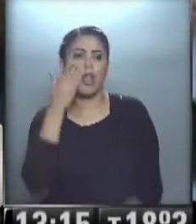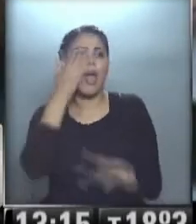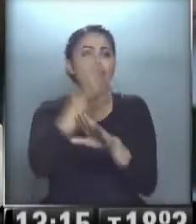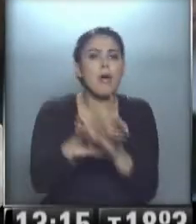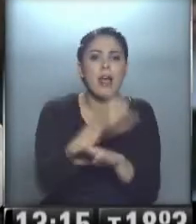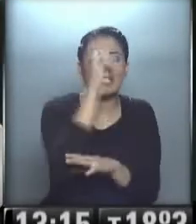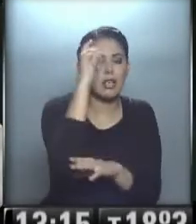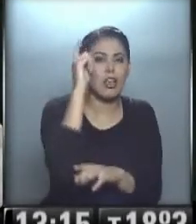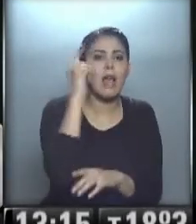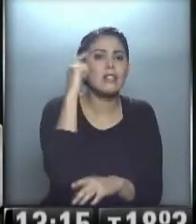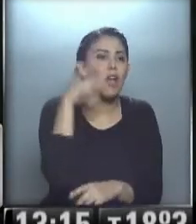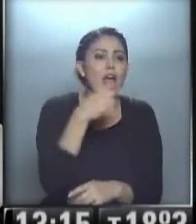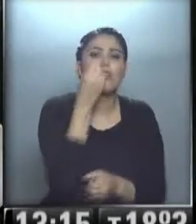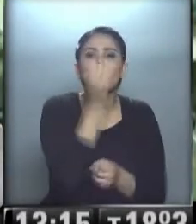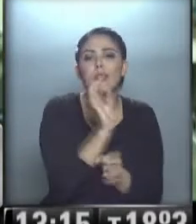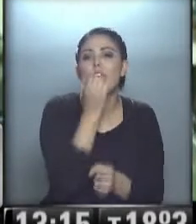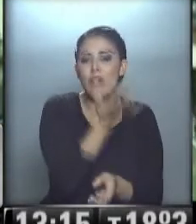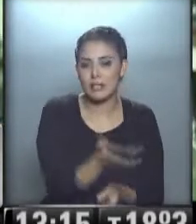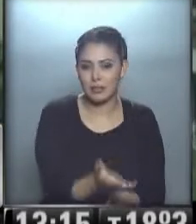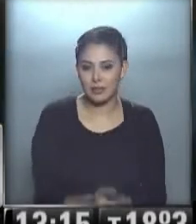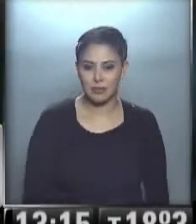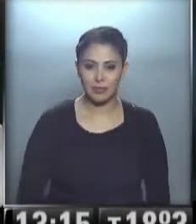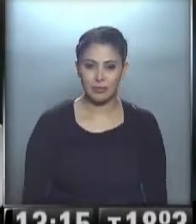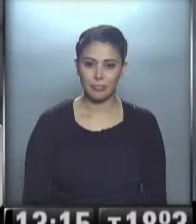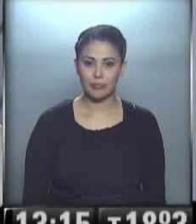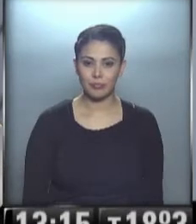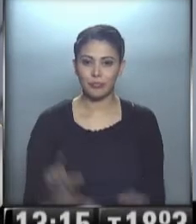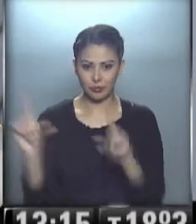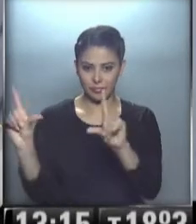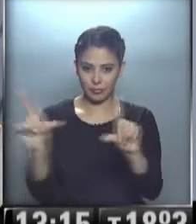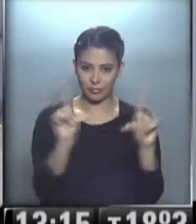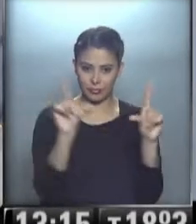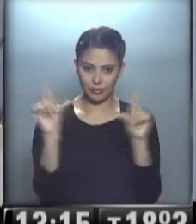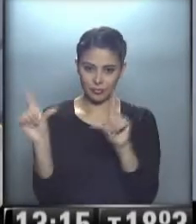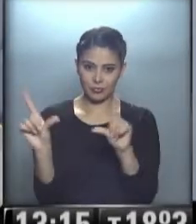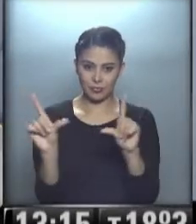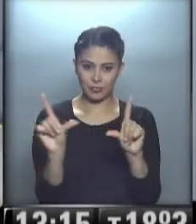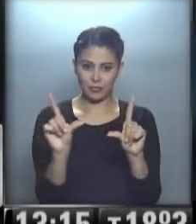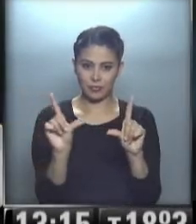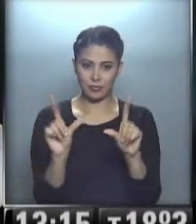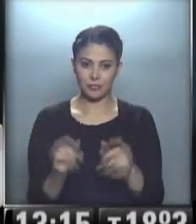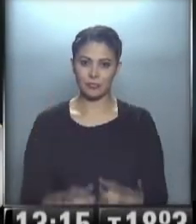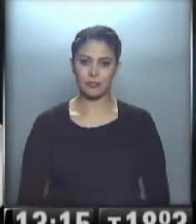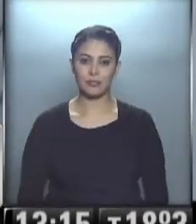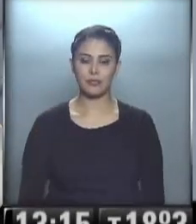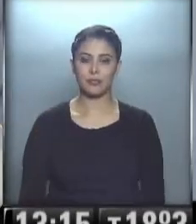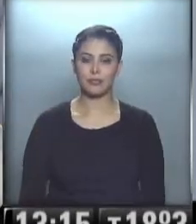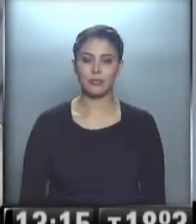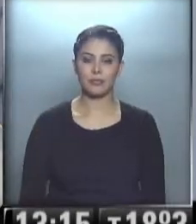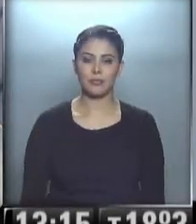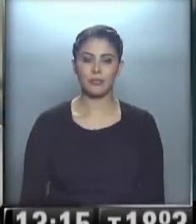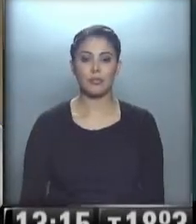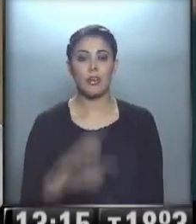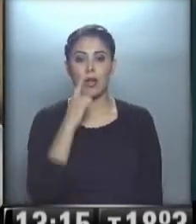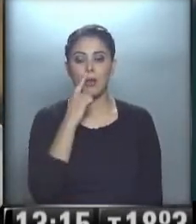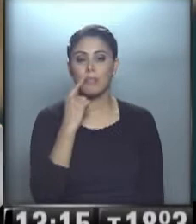al psicólogo de vez en cuando. Lo único que estoy tratando de hacer es evitar que sigas lastimando a personas. Eso es lo que más admiro de usted. Es la primera